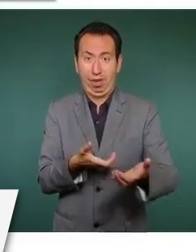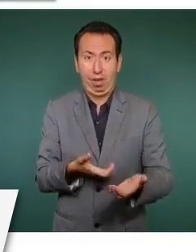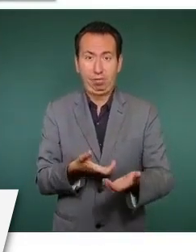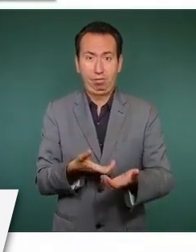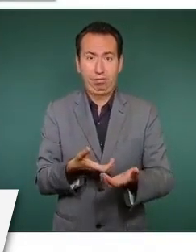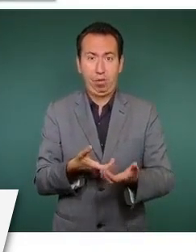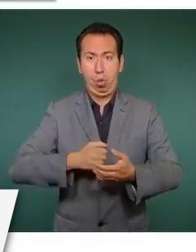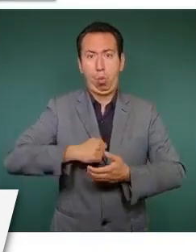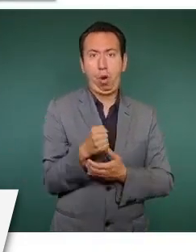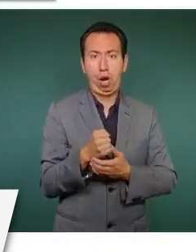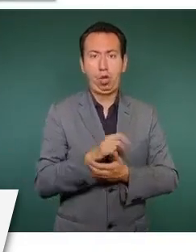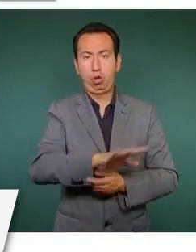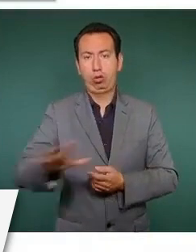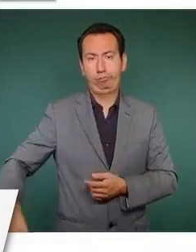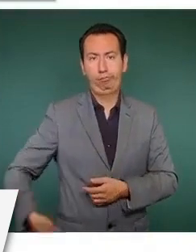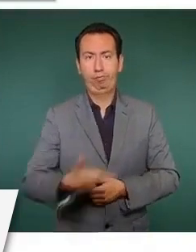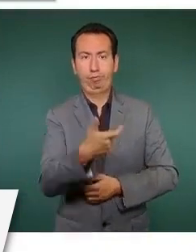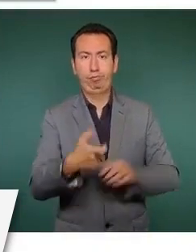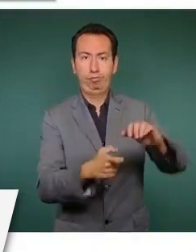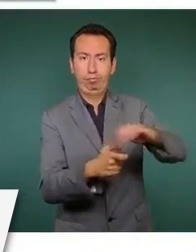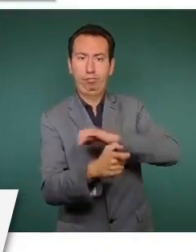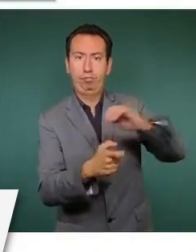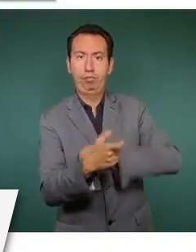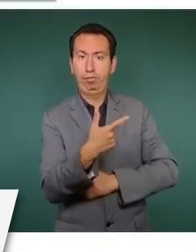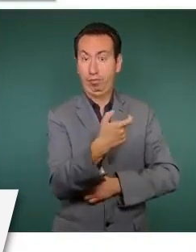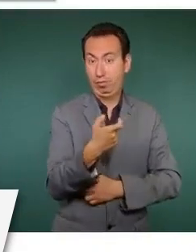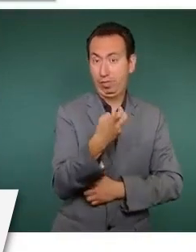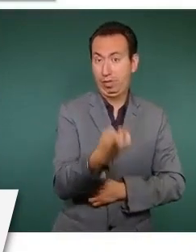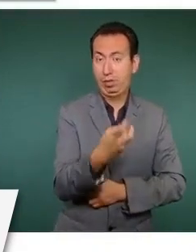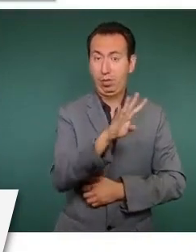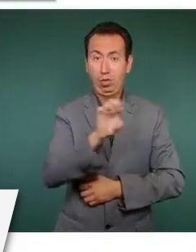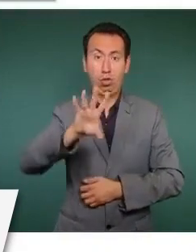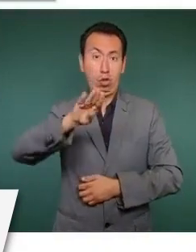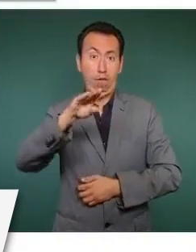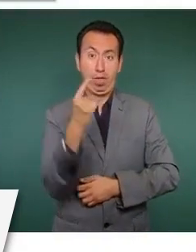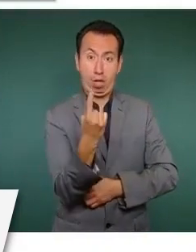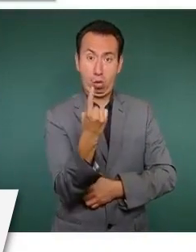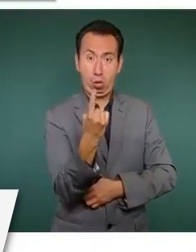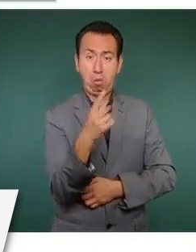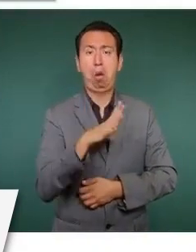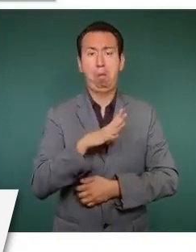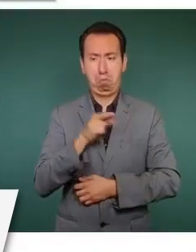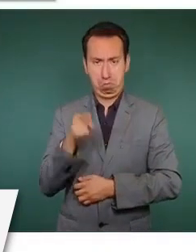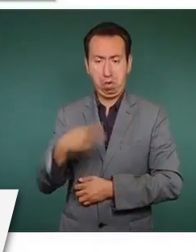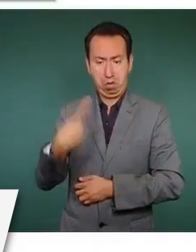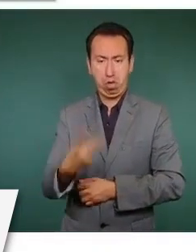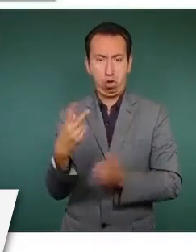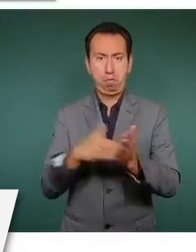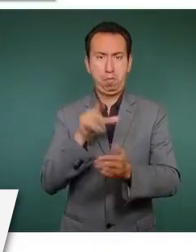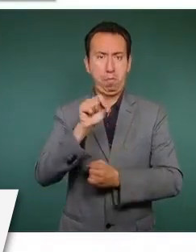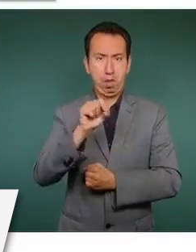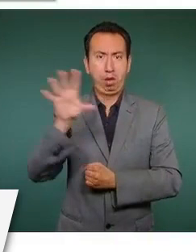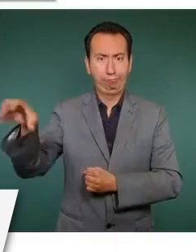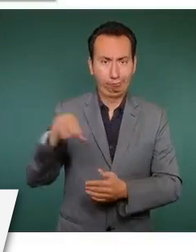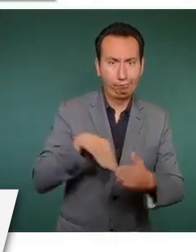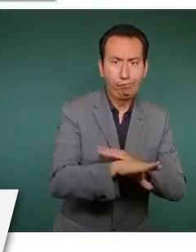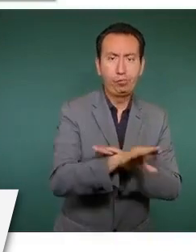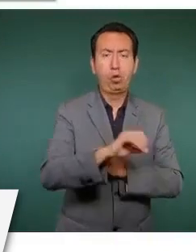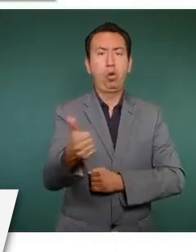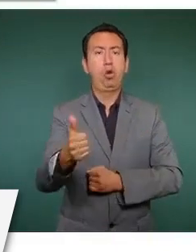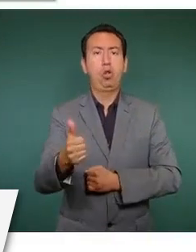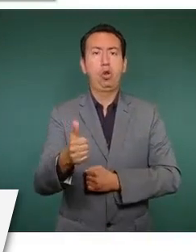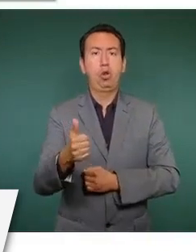Tenemos armas cortas 810, 491 son solamente en este año.